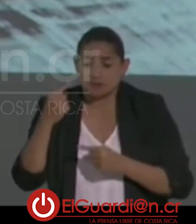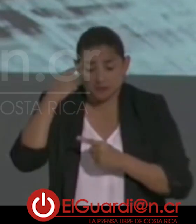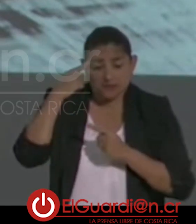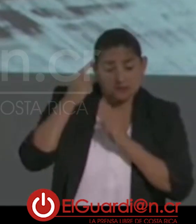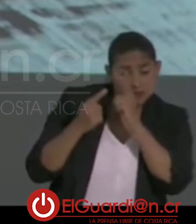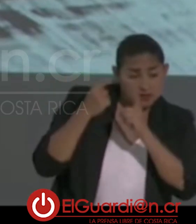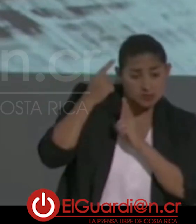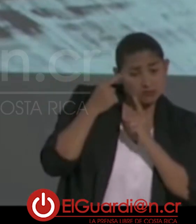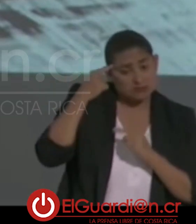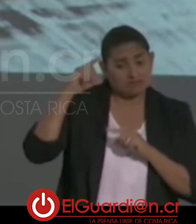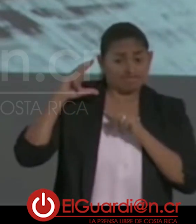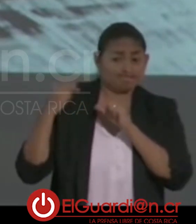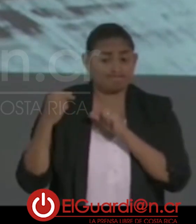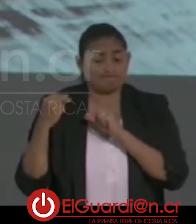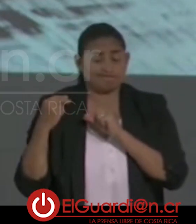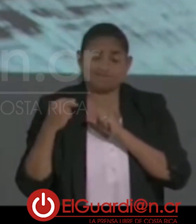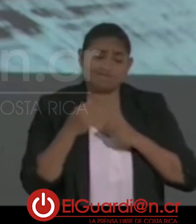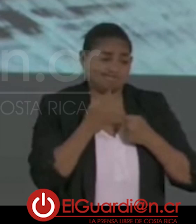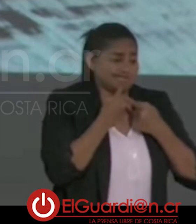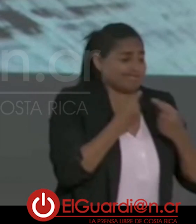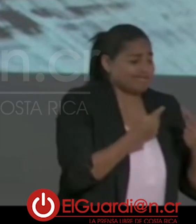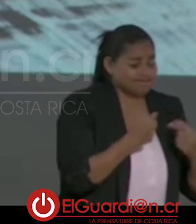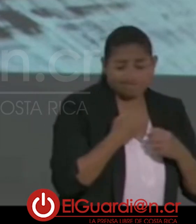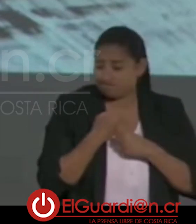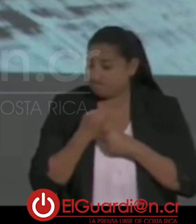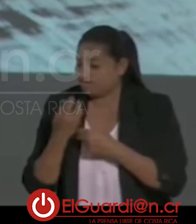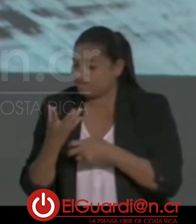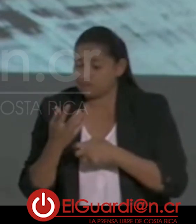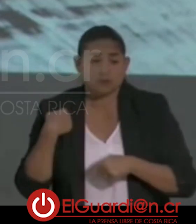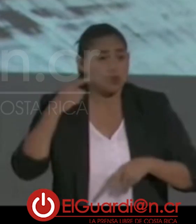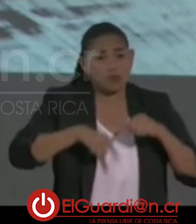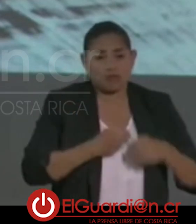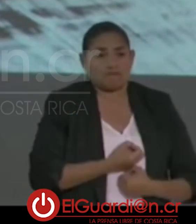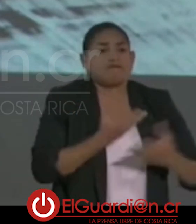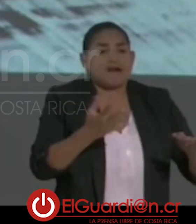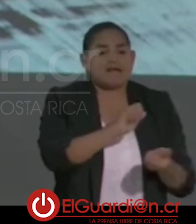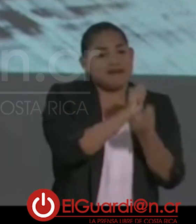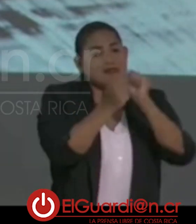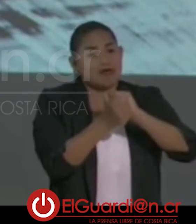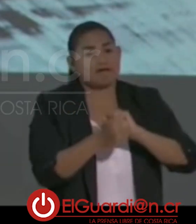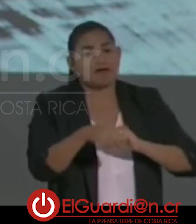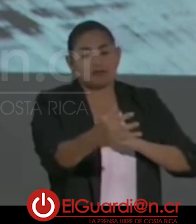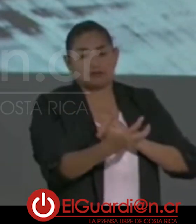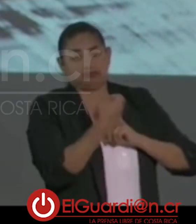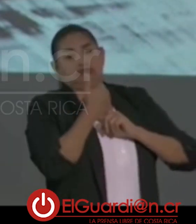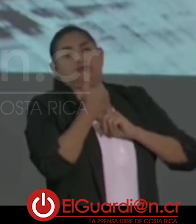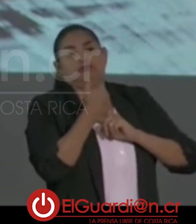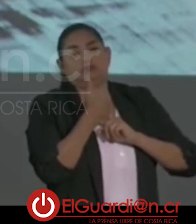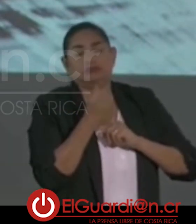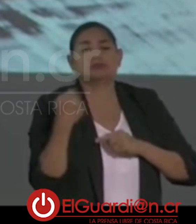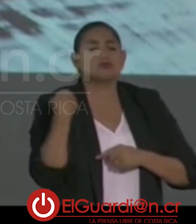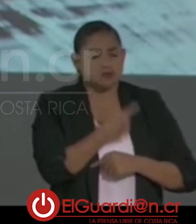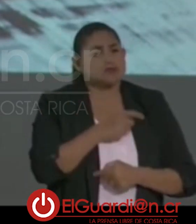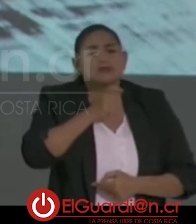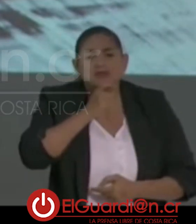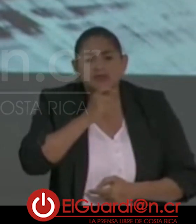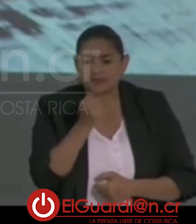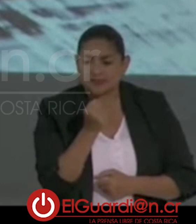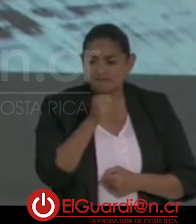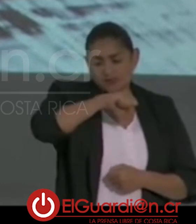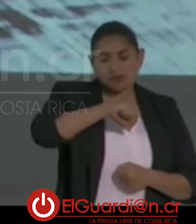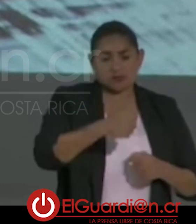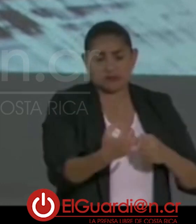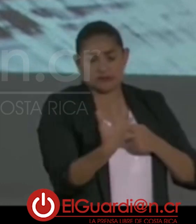capaz de pensar por sí misma pero no encuentra el lugar para hacerse escuchar y revelarse ante tanto despojo y es que es difícil